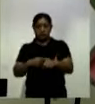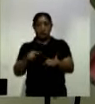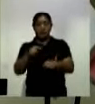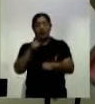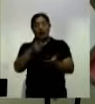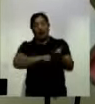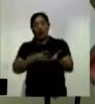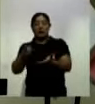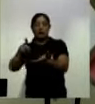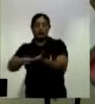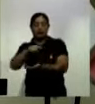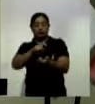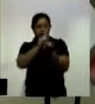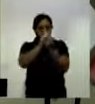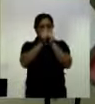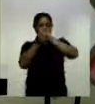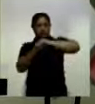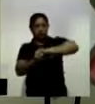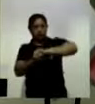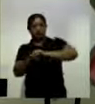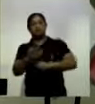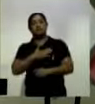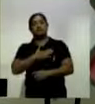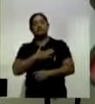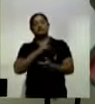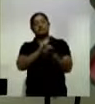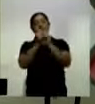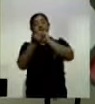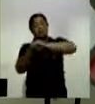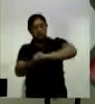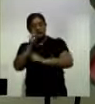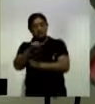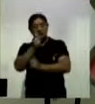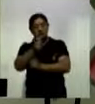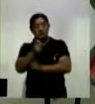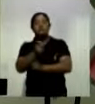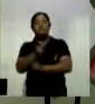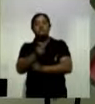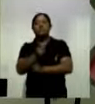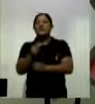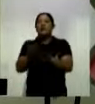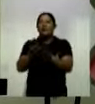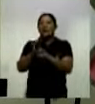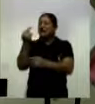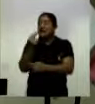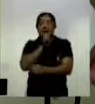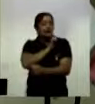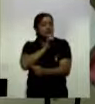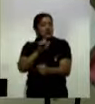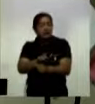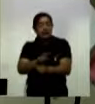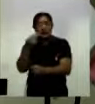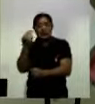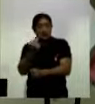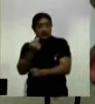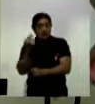de esta enfermedad. La reconversión significa hacer las adecuaciones especiales